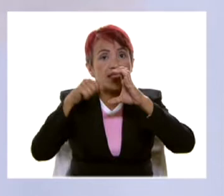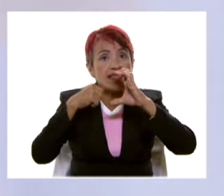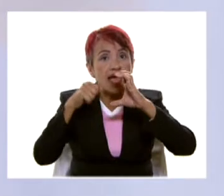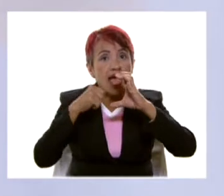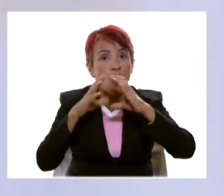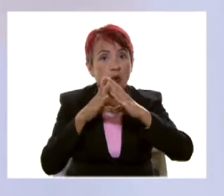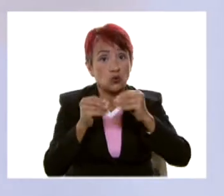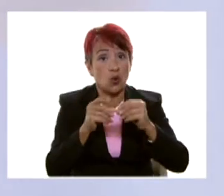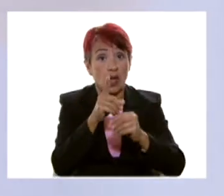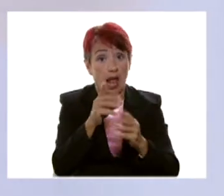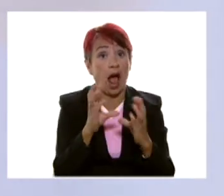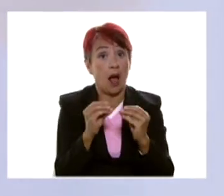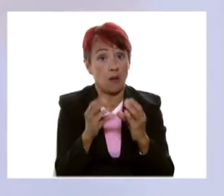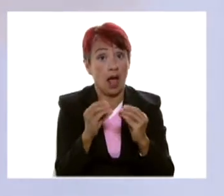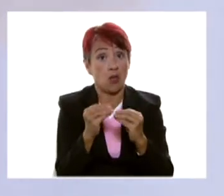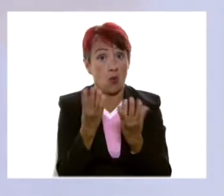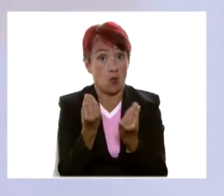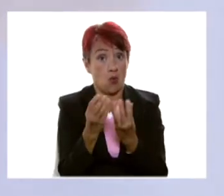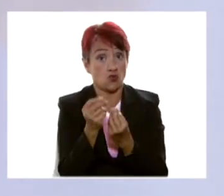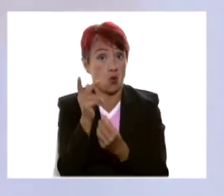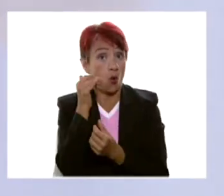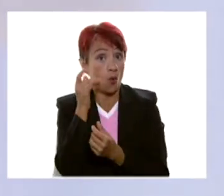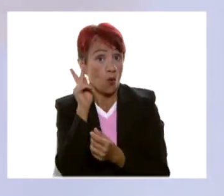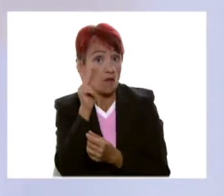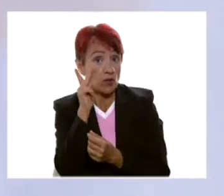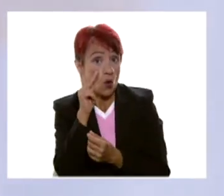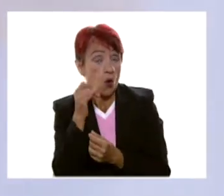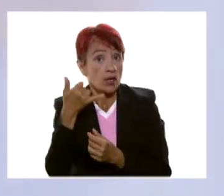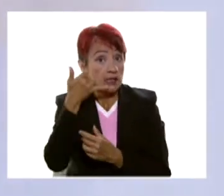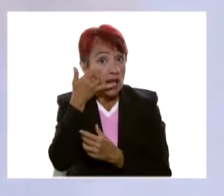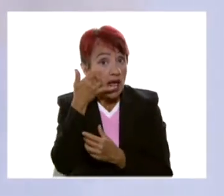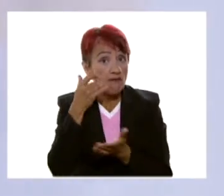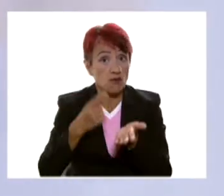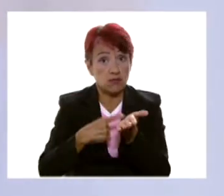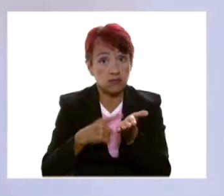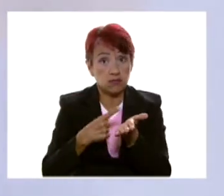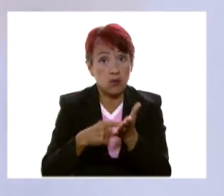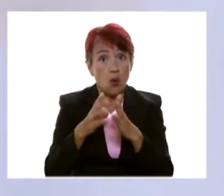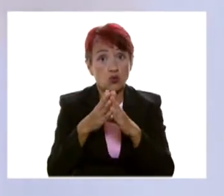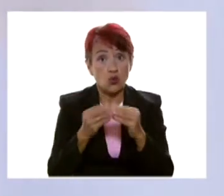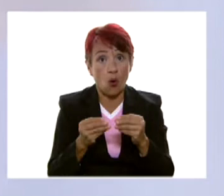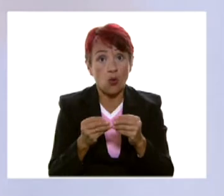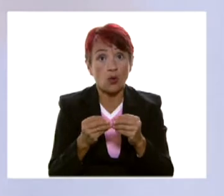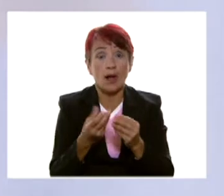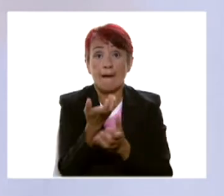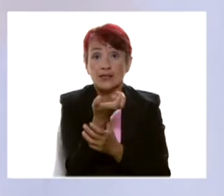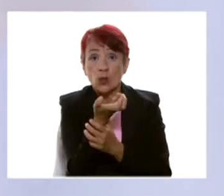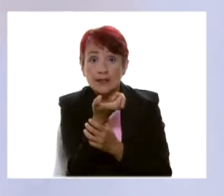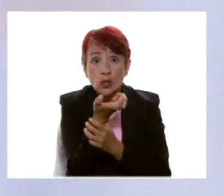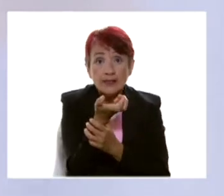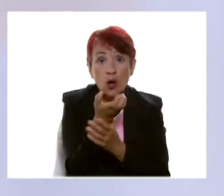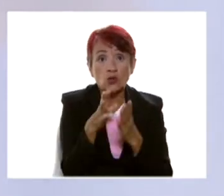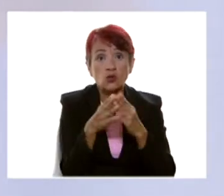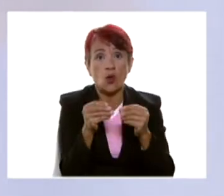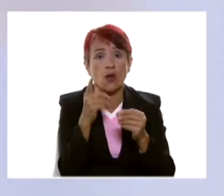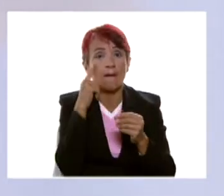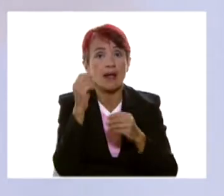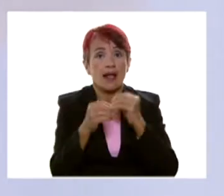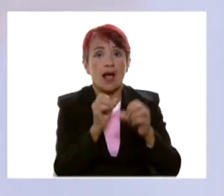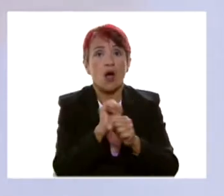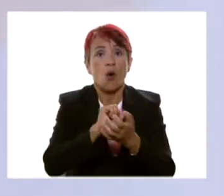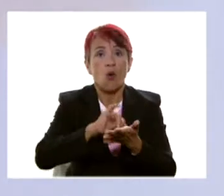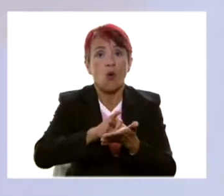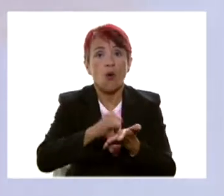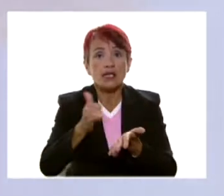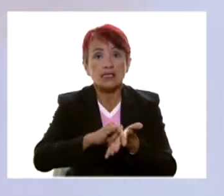oportunidad de hablar con muchos colegas y a través de su teléfono, dispositivo, lo que hablamos anteriormente, lo utilizan para poder llegar hasta sus estudiantes a través del WhatsApp,